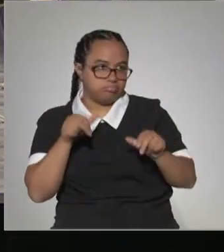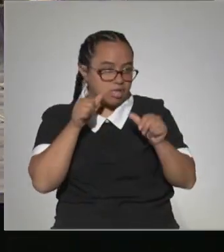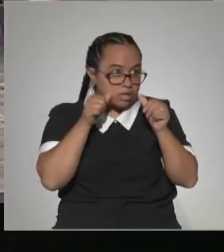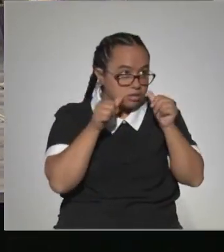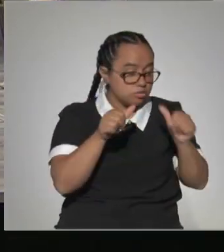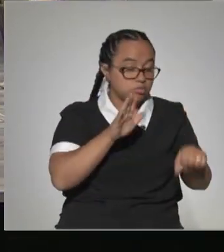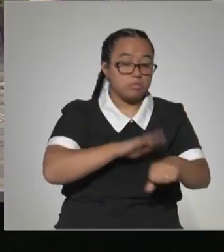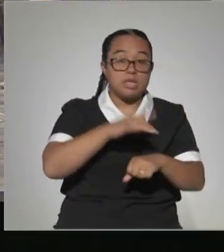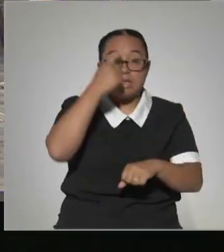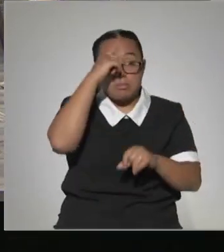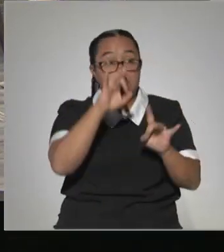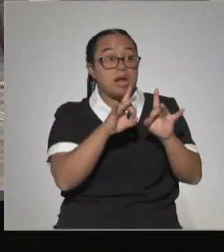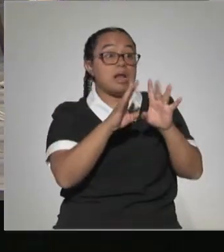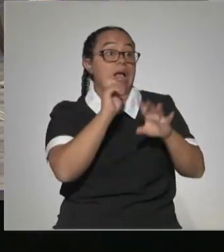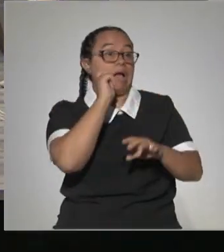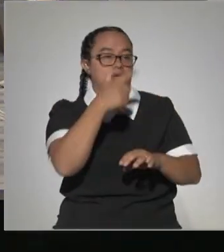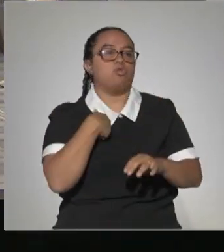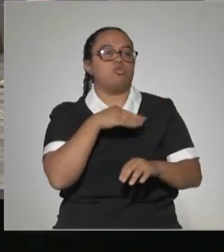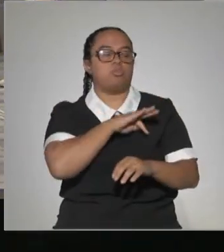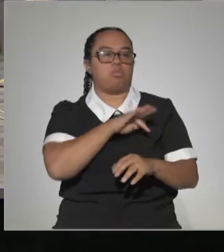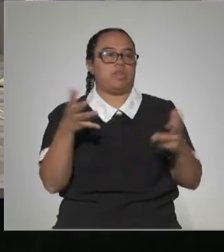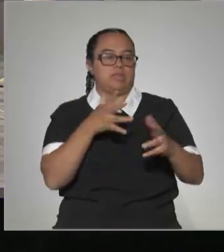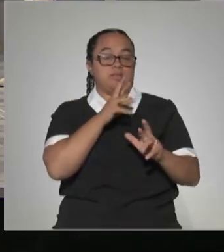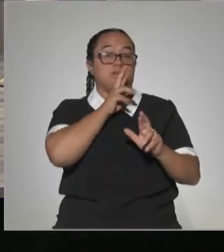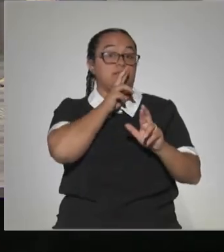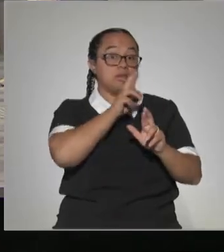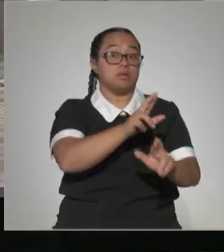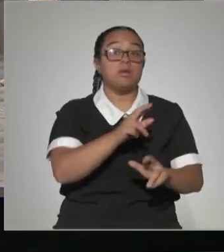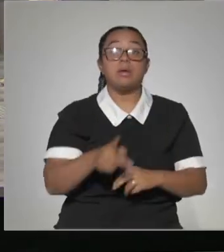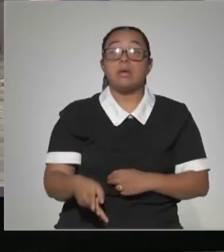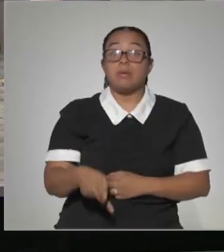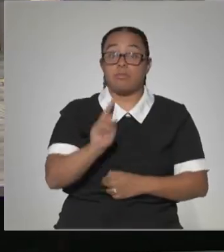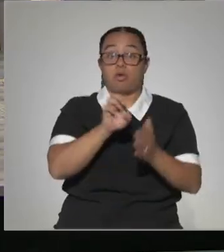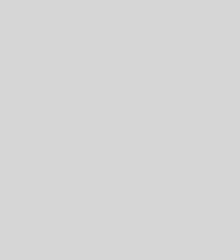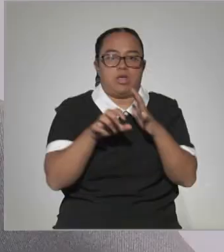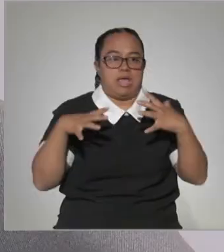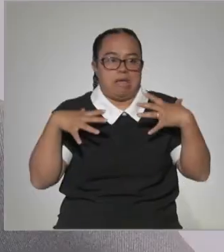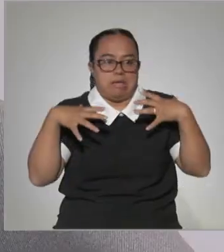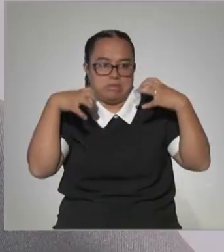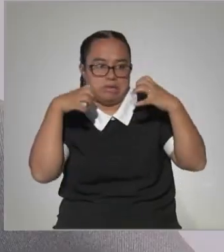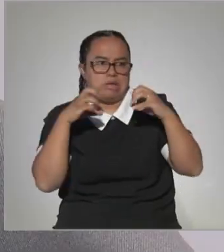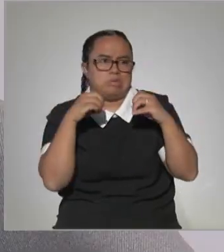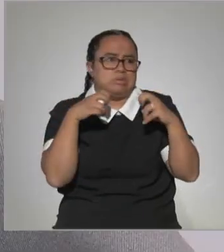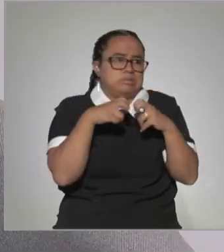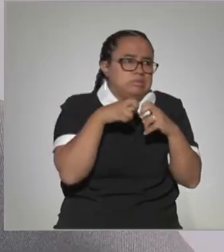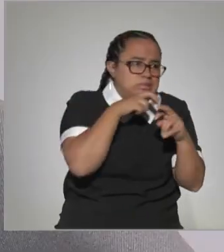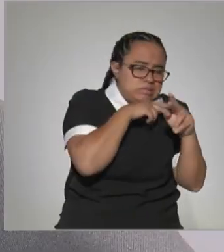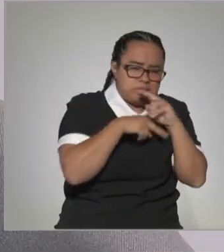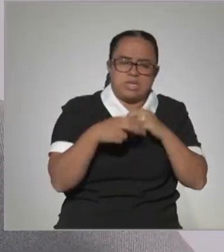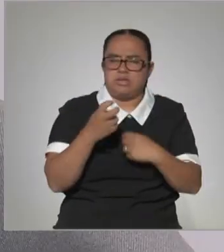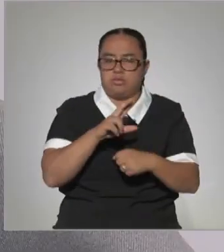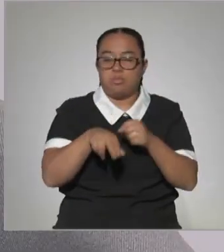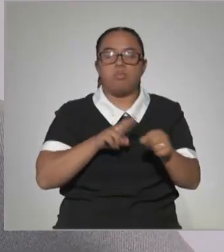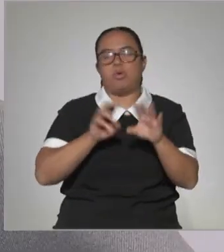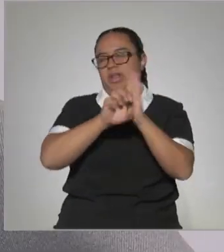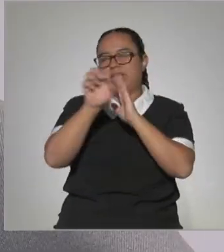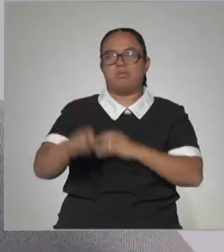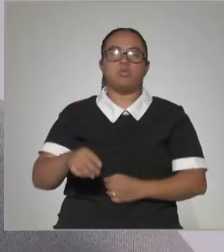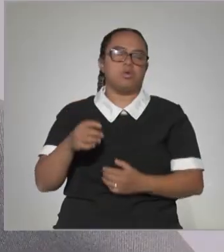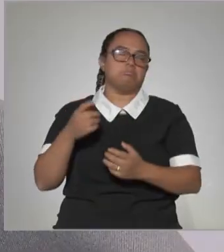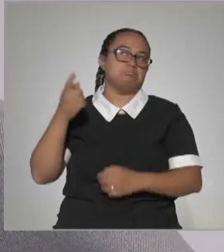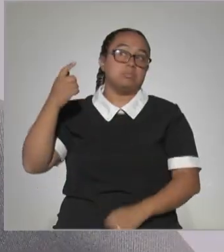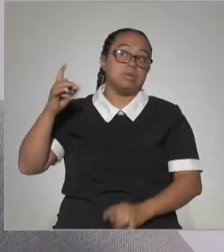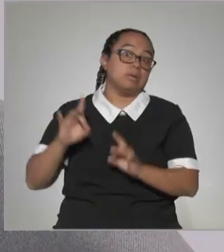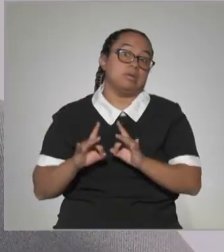responder ante lo que necesitamos. El problema llega cuando es todos los días, todo el tiempo. Si ahorita, y ojalá no pase, pero si ahorita sonara la